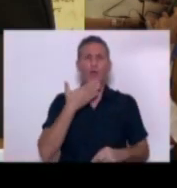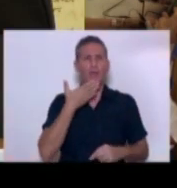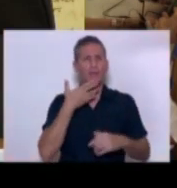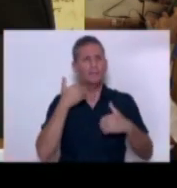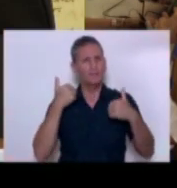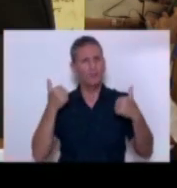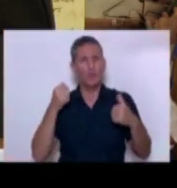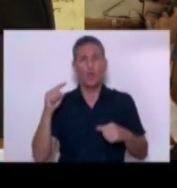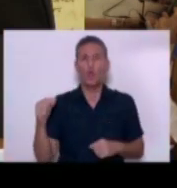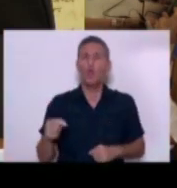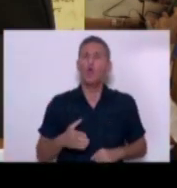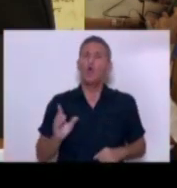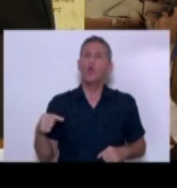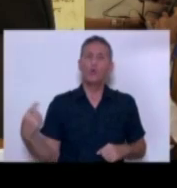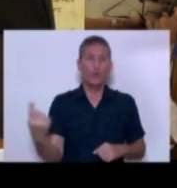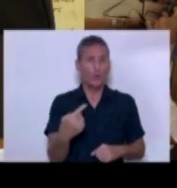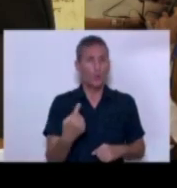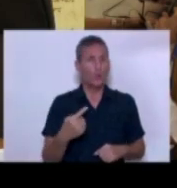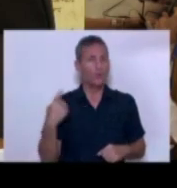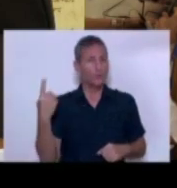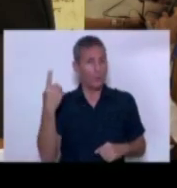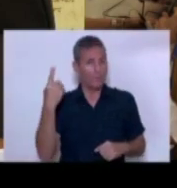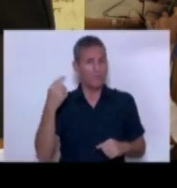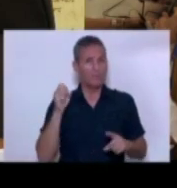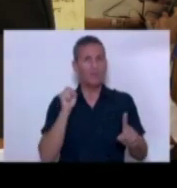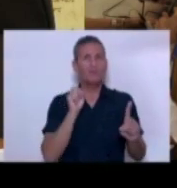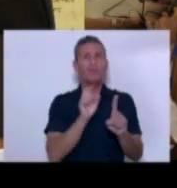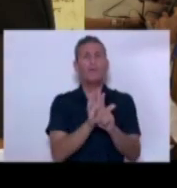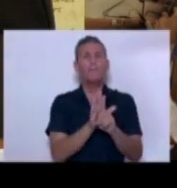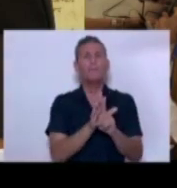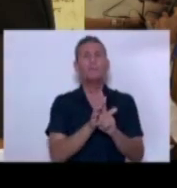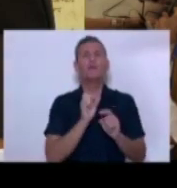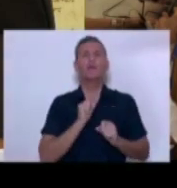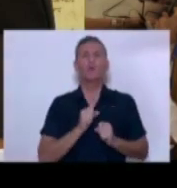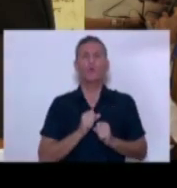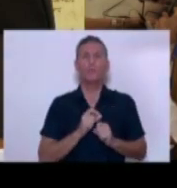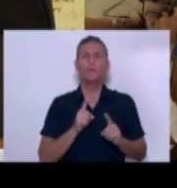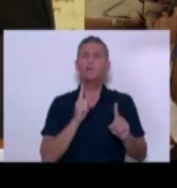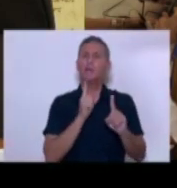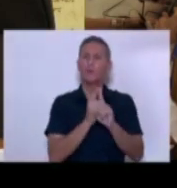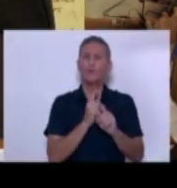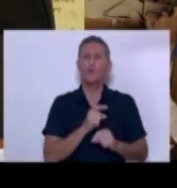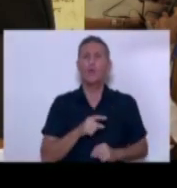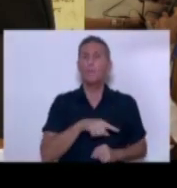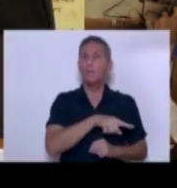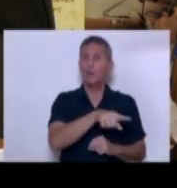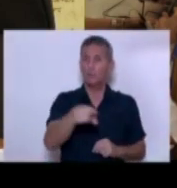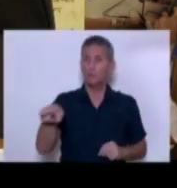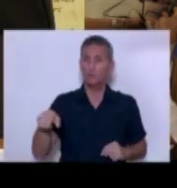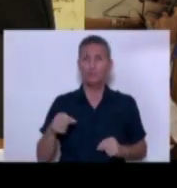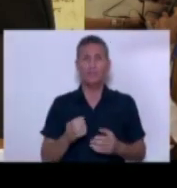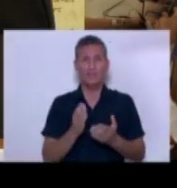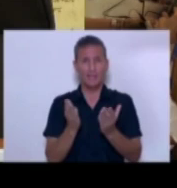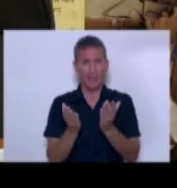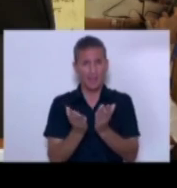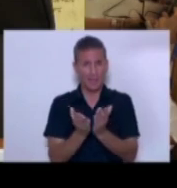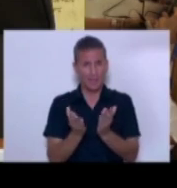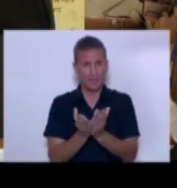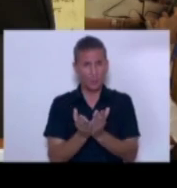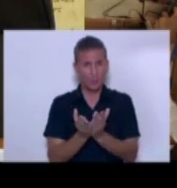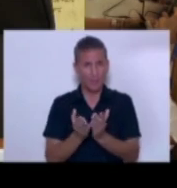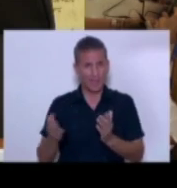nuestro primer encuentro. Prometo prepararles otros contenidos para entonces ustedes estudiar